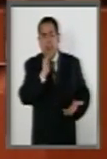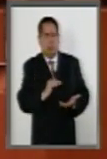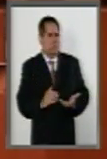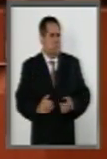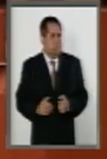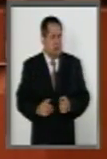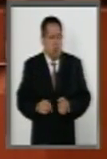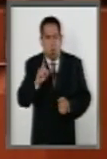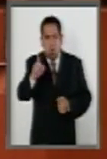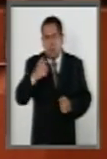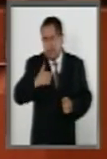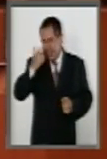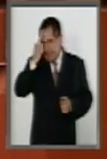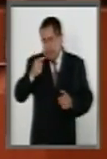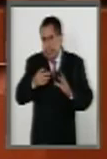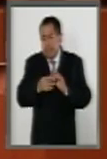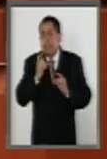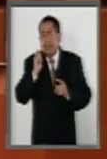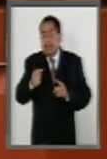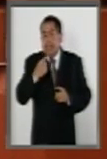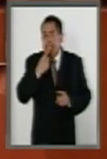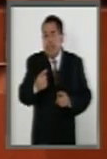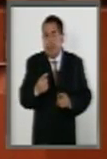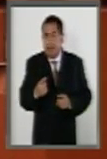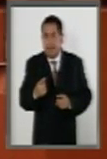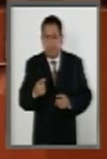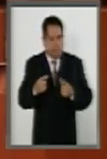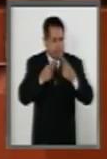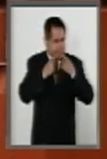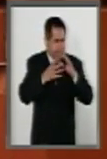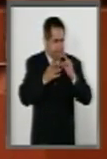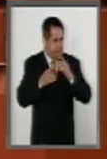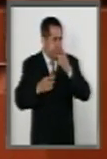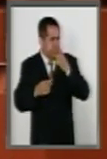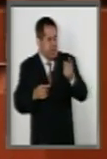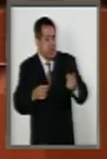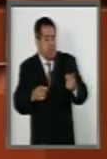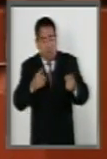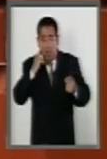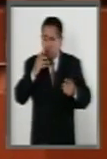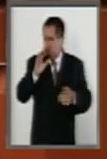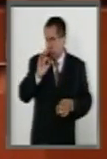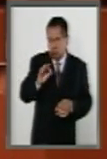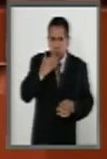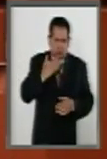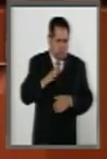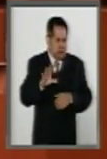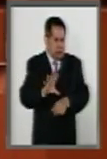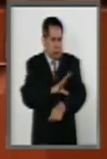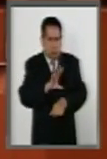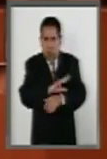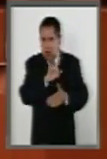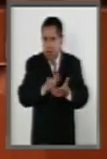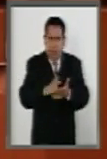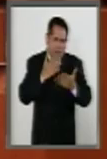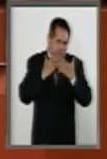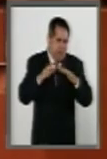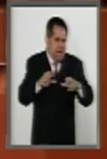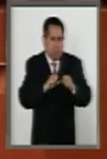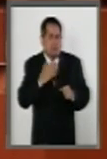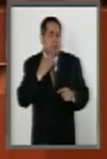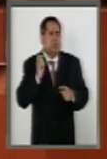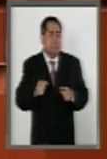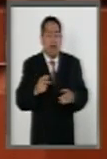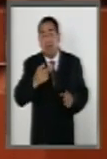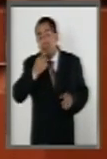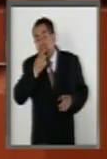de los argumentos que se manejaron para vender la reforma energética privatizadora fue que